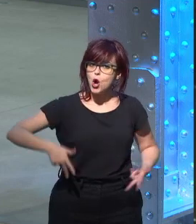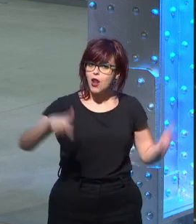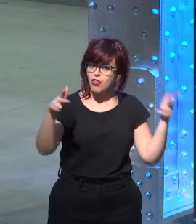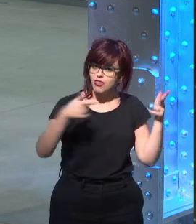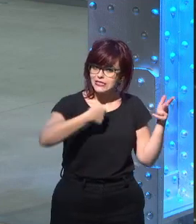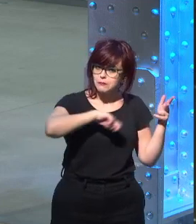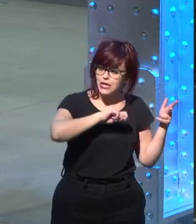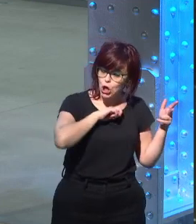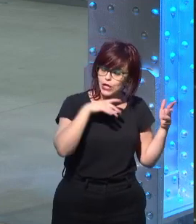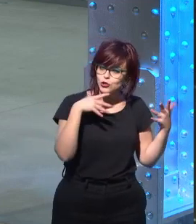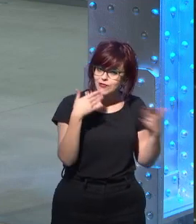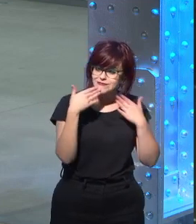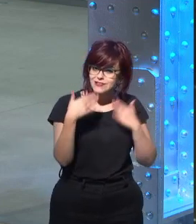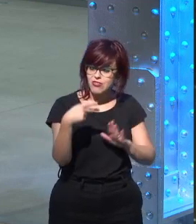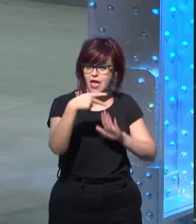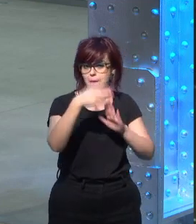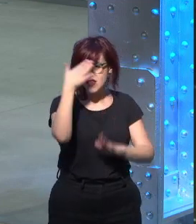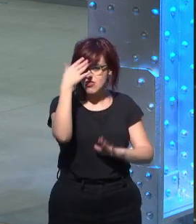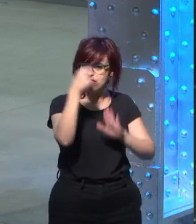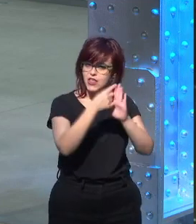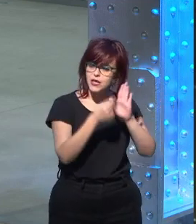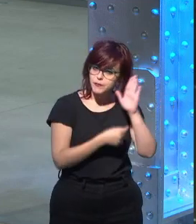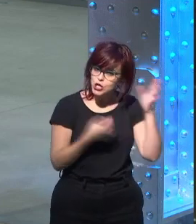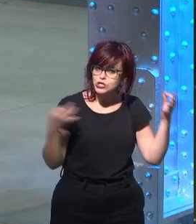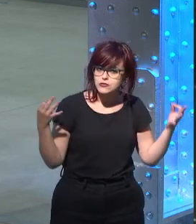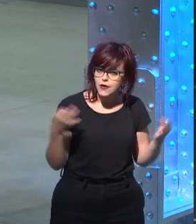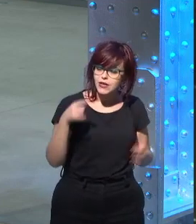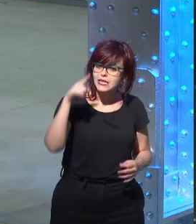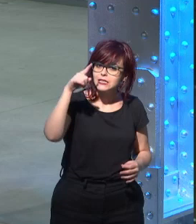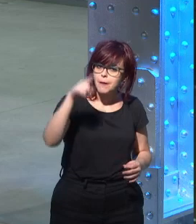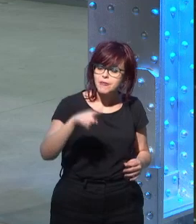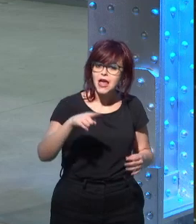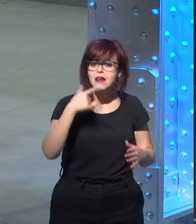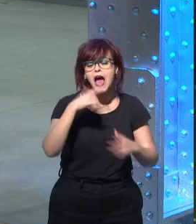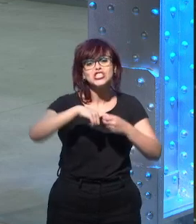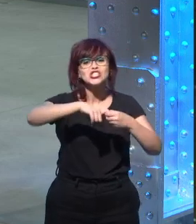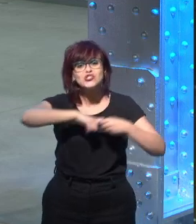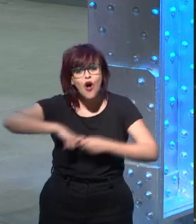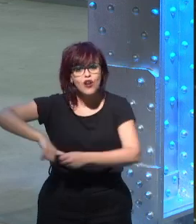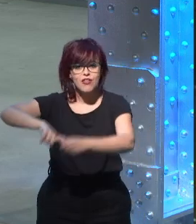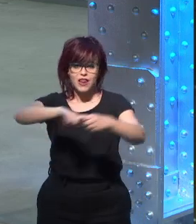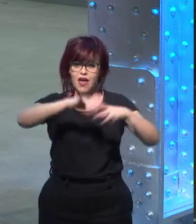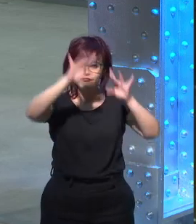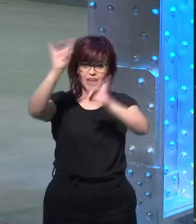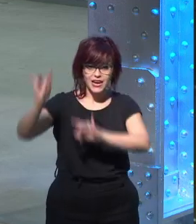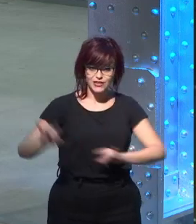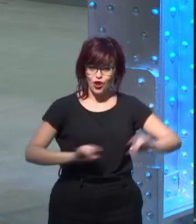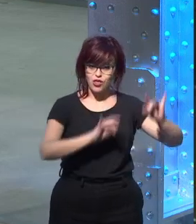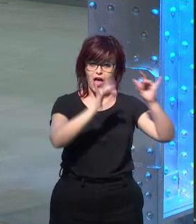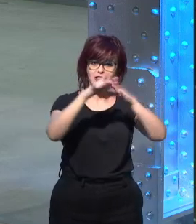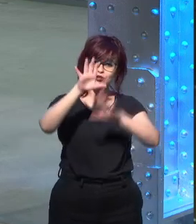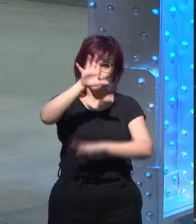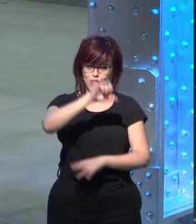España, y sobre estos principios debe basarse también la solidaridad territorial entre